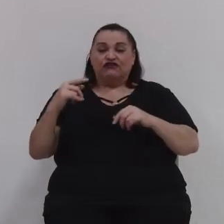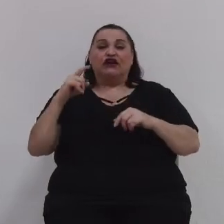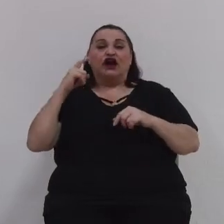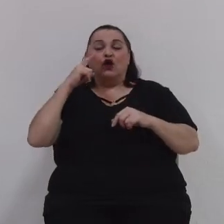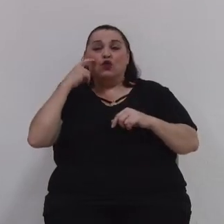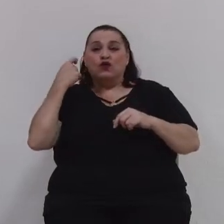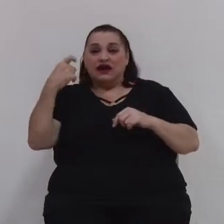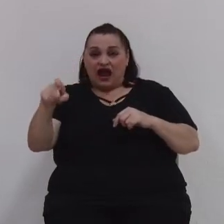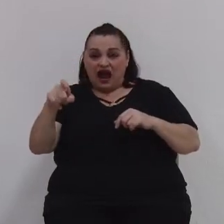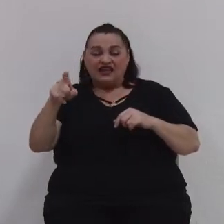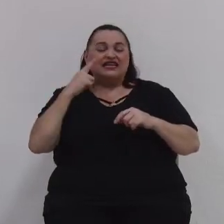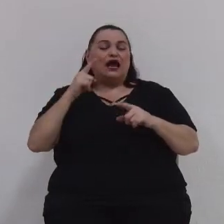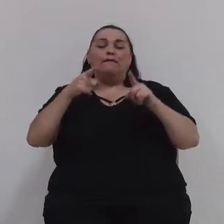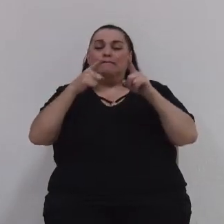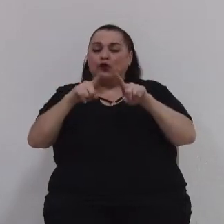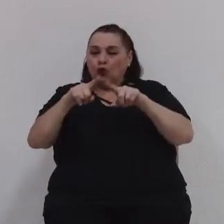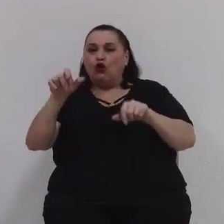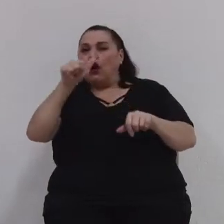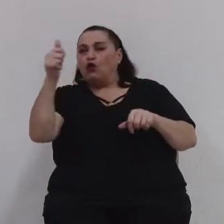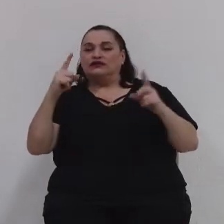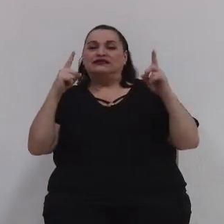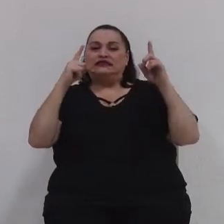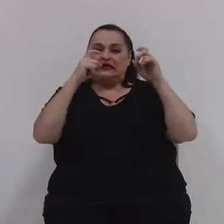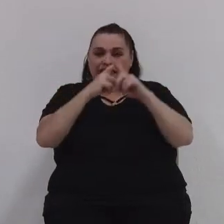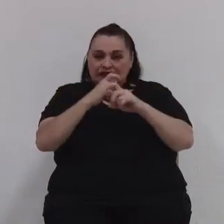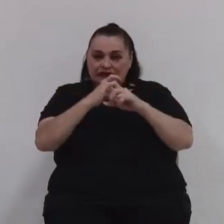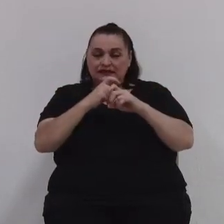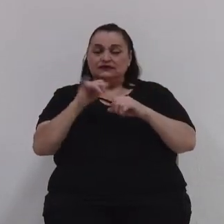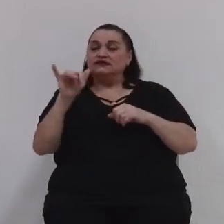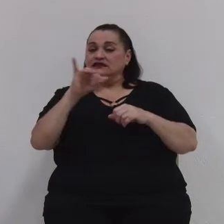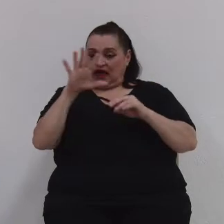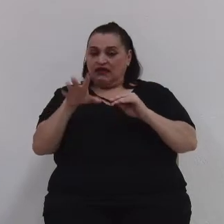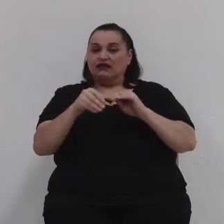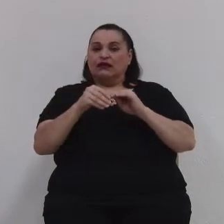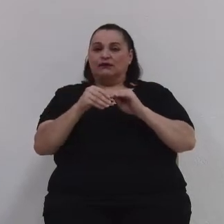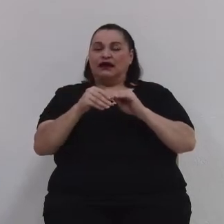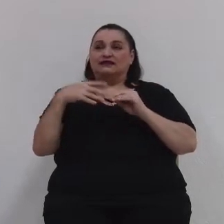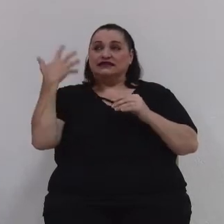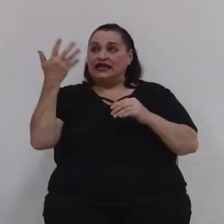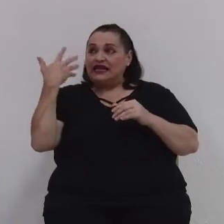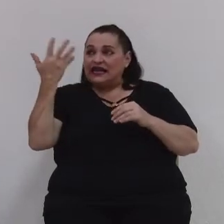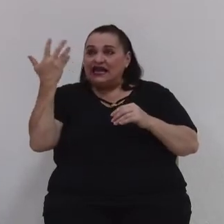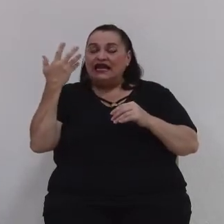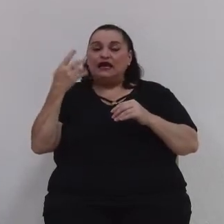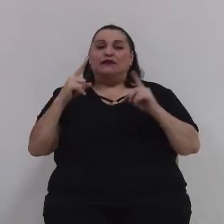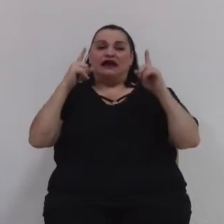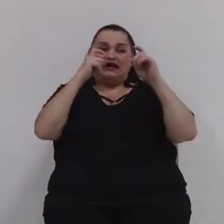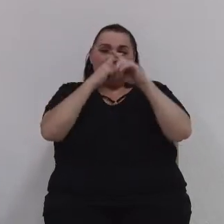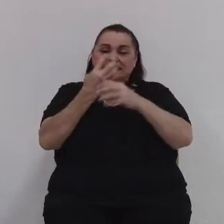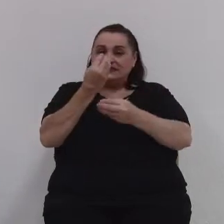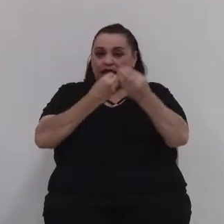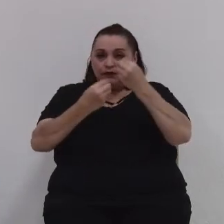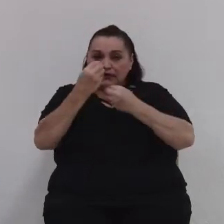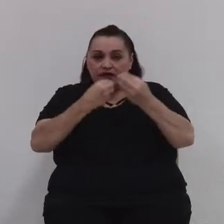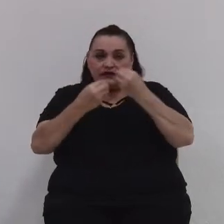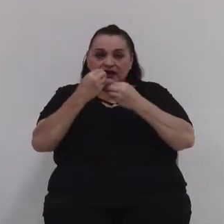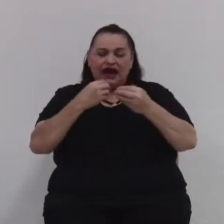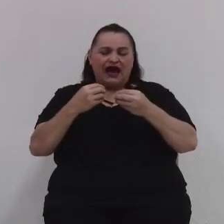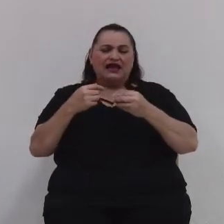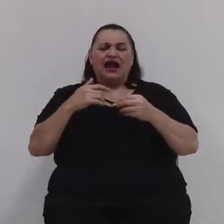provocado a su vez otras crisis. Tenemos la crisis además climática, la crisis alimentaria, y hay